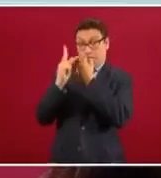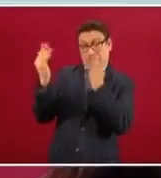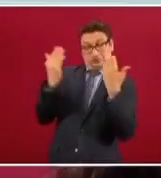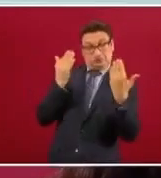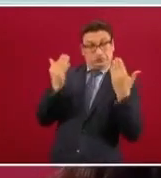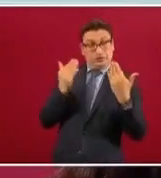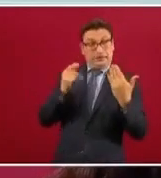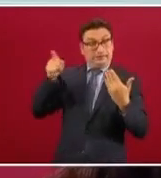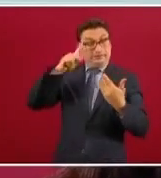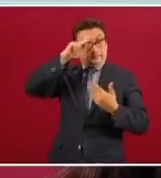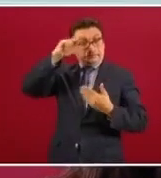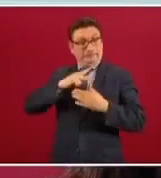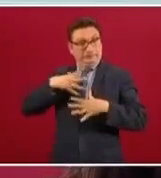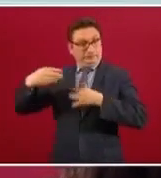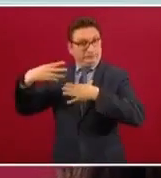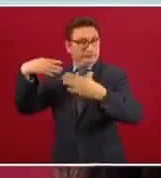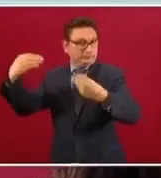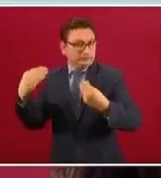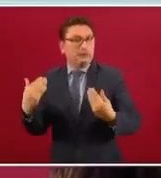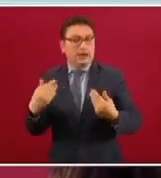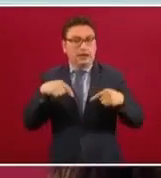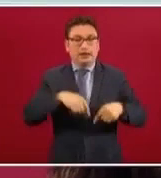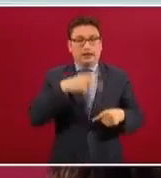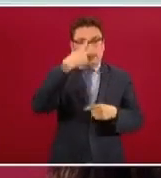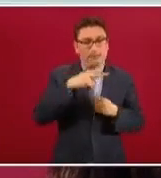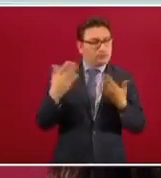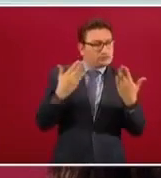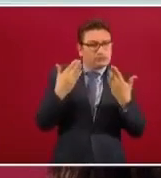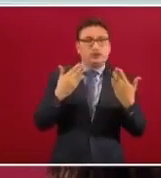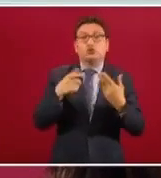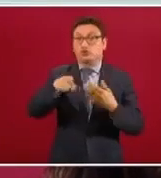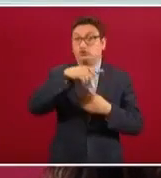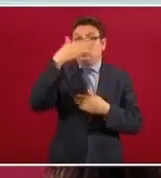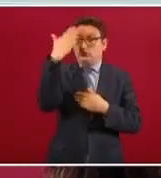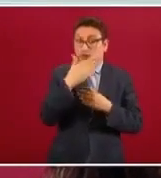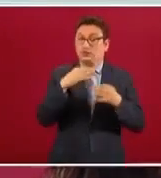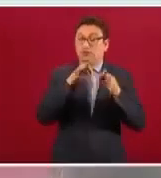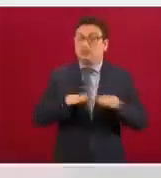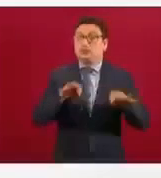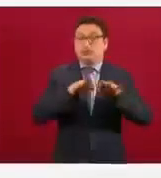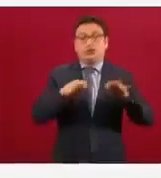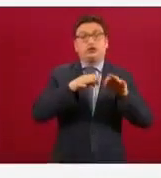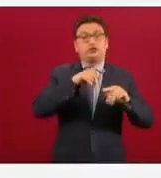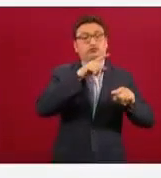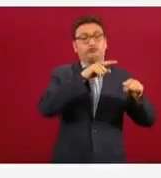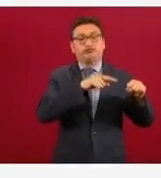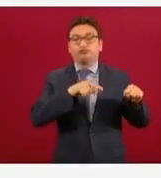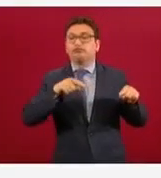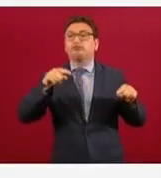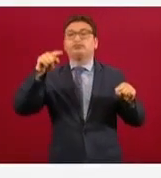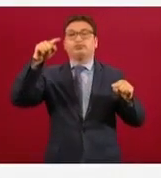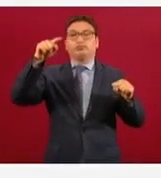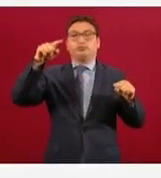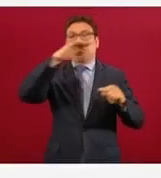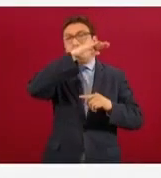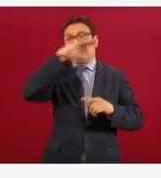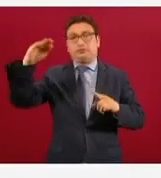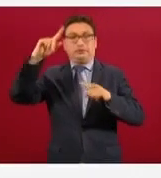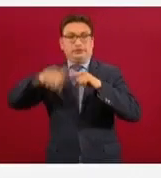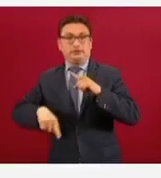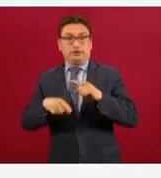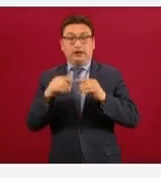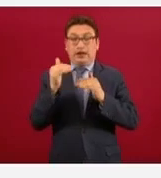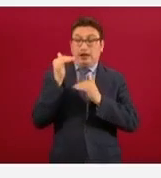gran transmisión. Siempre recuerden ustedes que está cortada la curva porque nos interesa, llega hasta el máximo